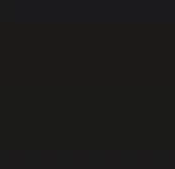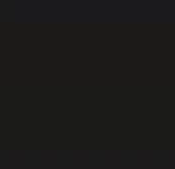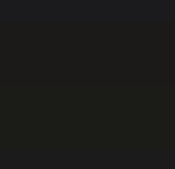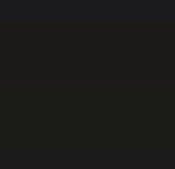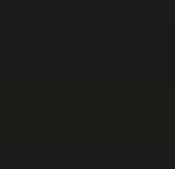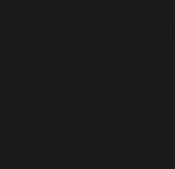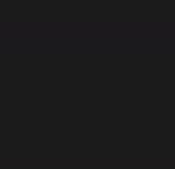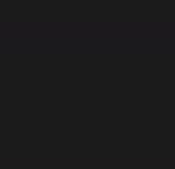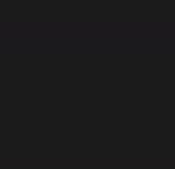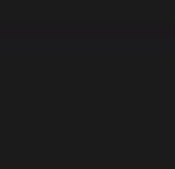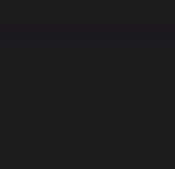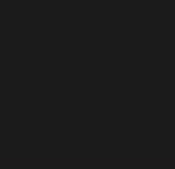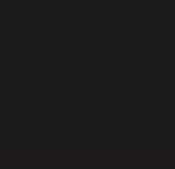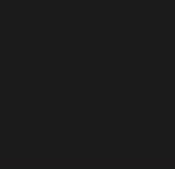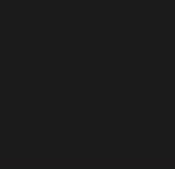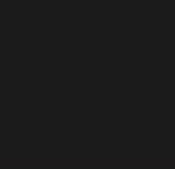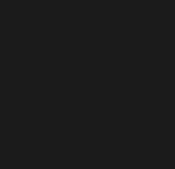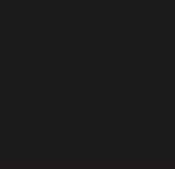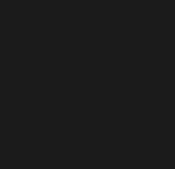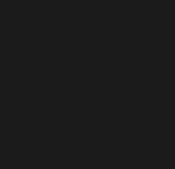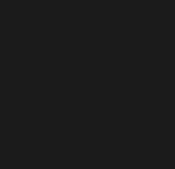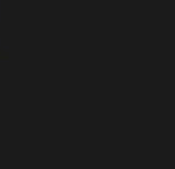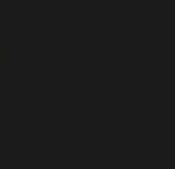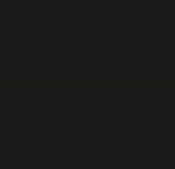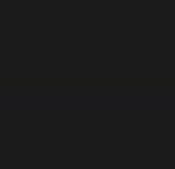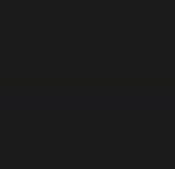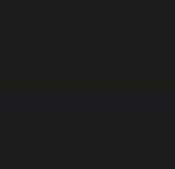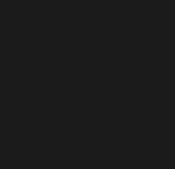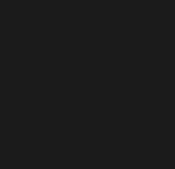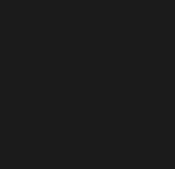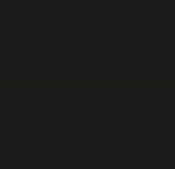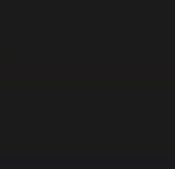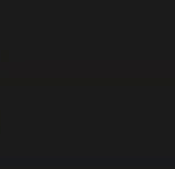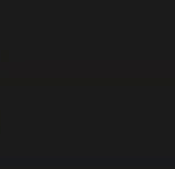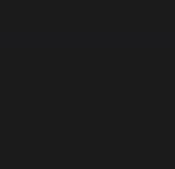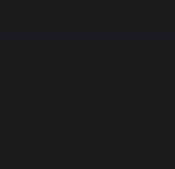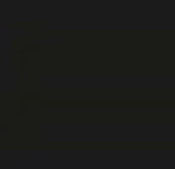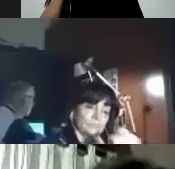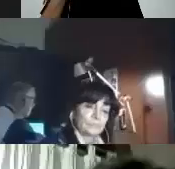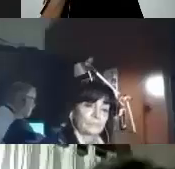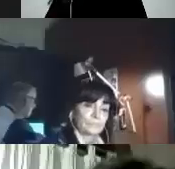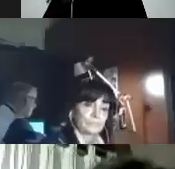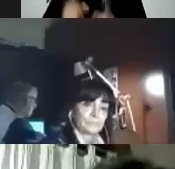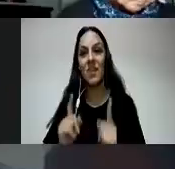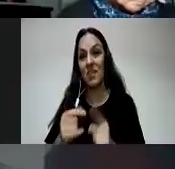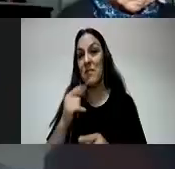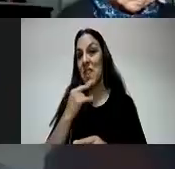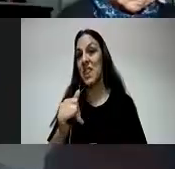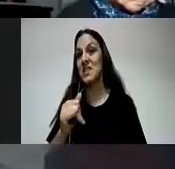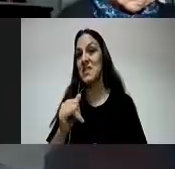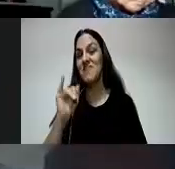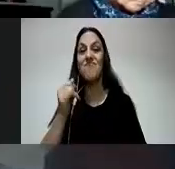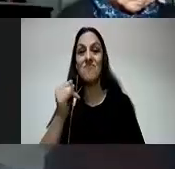Bueno, acá Silvana Correa como que asiente lo que veníamos diciendo, ¿no? Y que dice que sí, que son